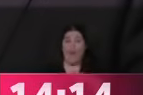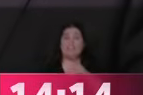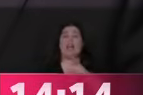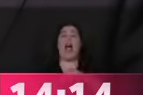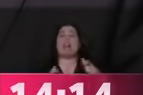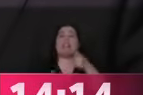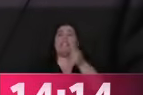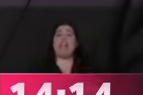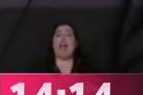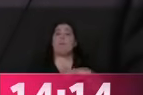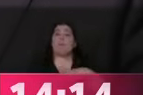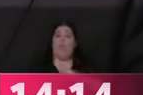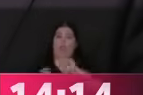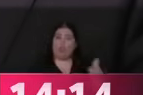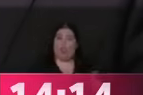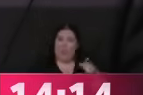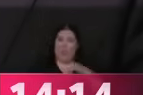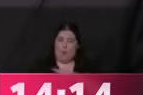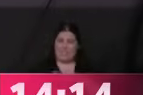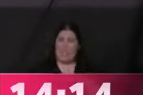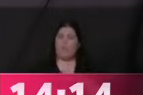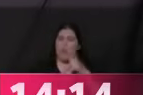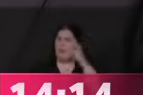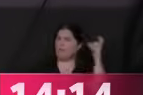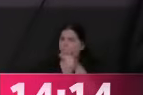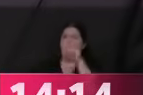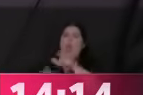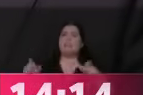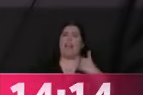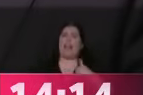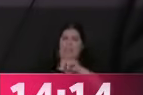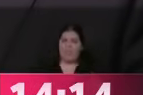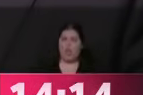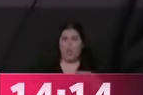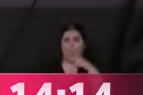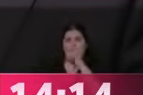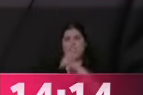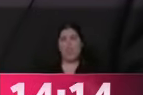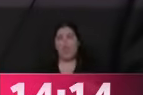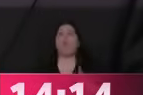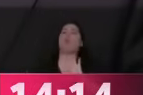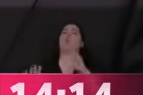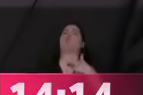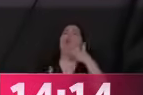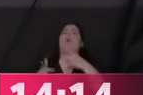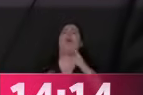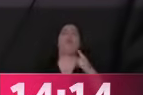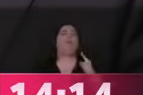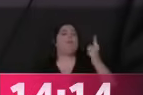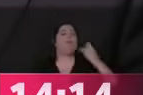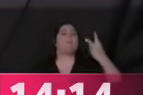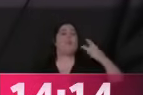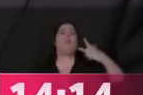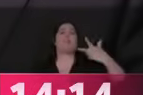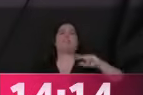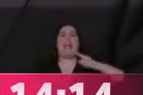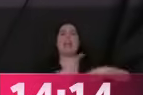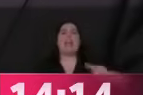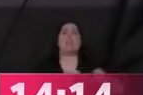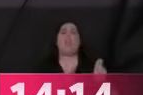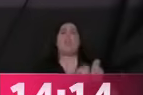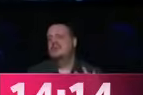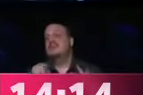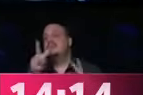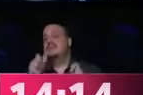incluso de lo que se le había visto en algunos otros debates televisivos o incluso entrevistas. ¿Tuvo un poco más calmado quizás? Sí, pero esa